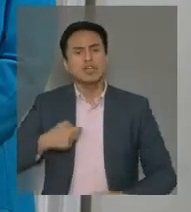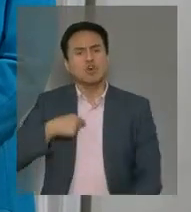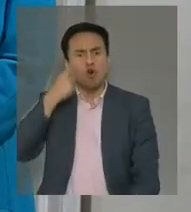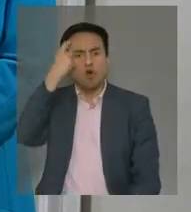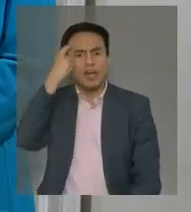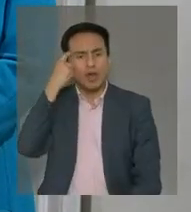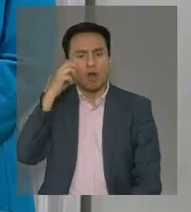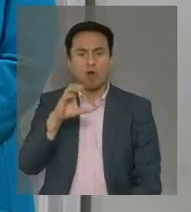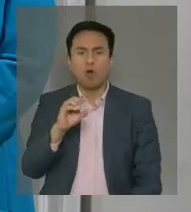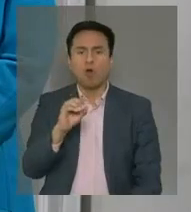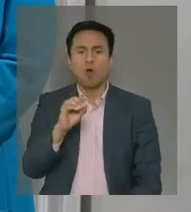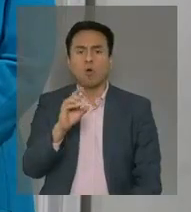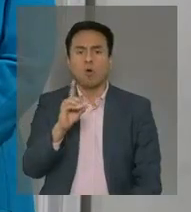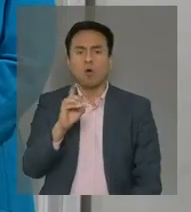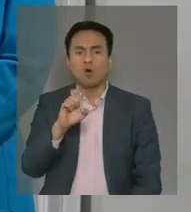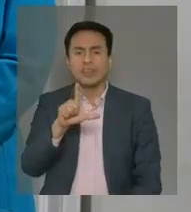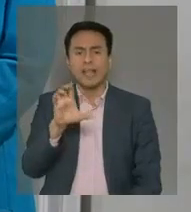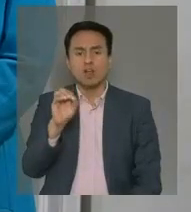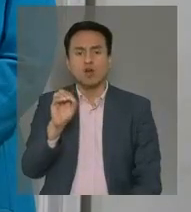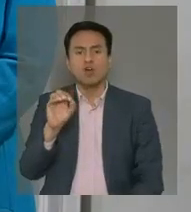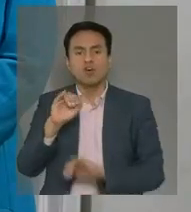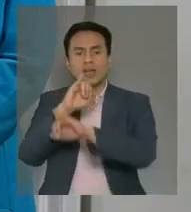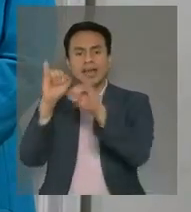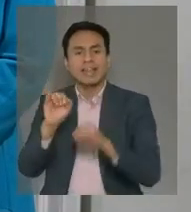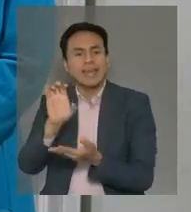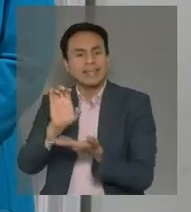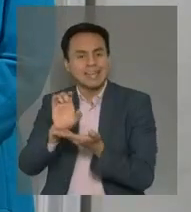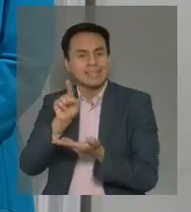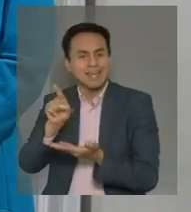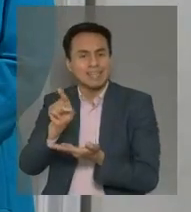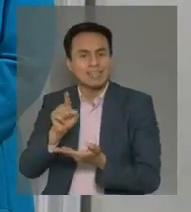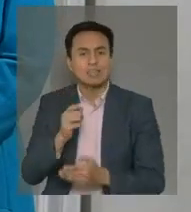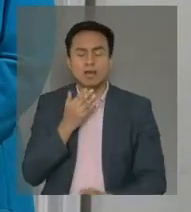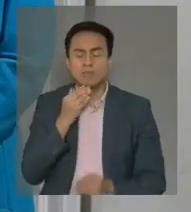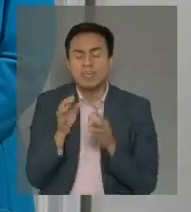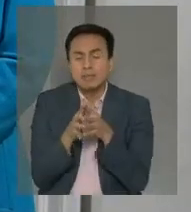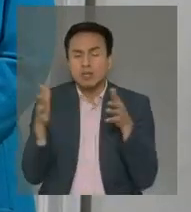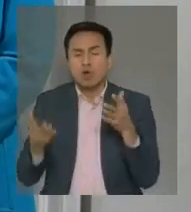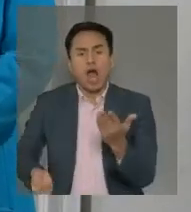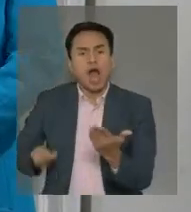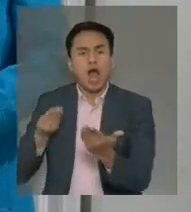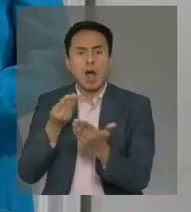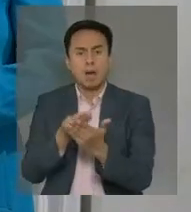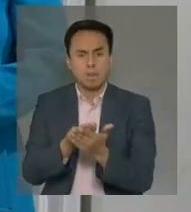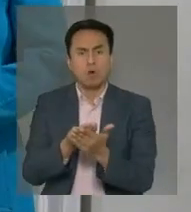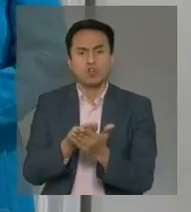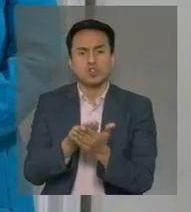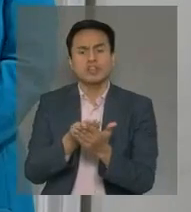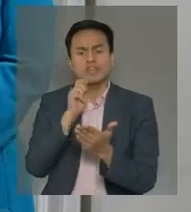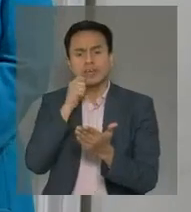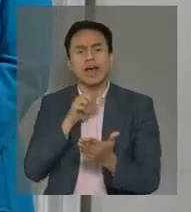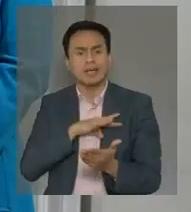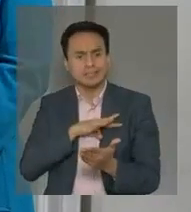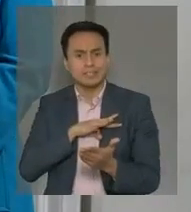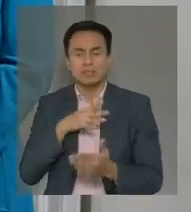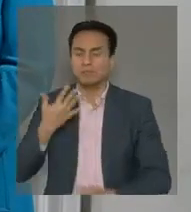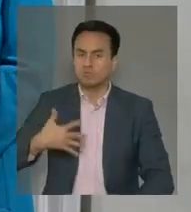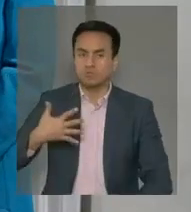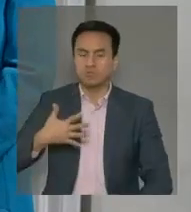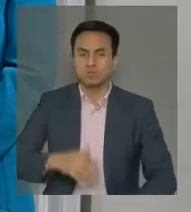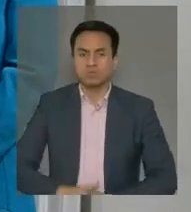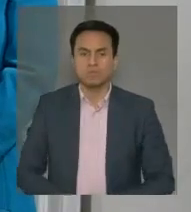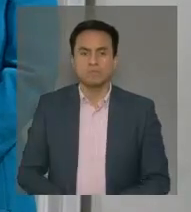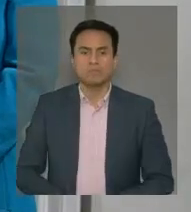en codelco y en su carácter estatal y en el tremendo aporte que es y ha sido para chileno